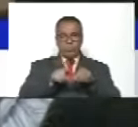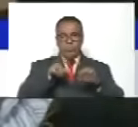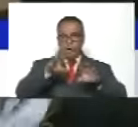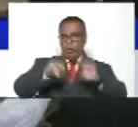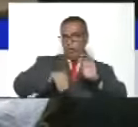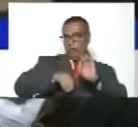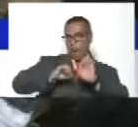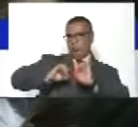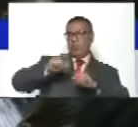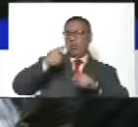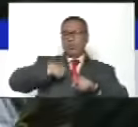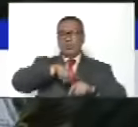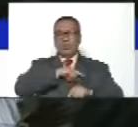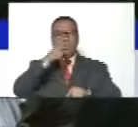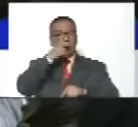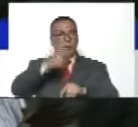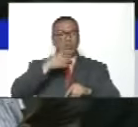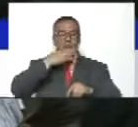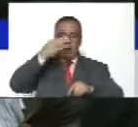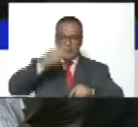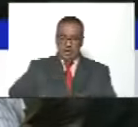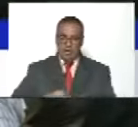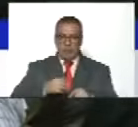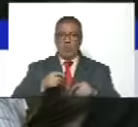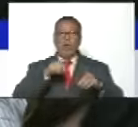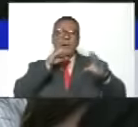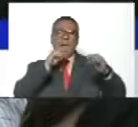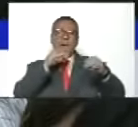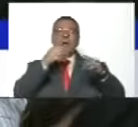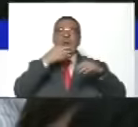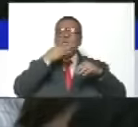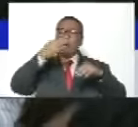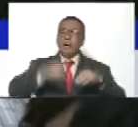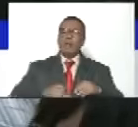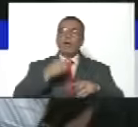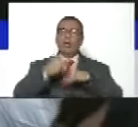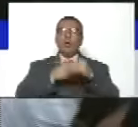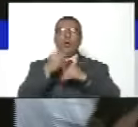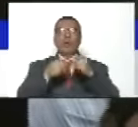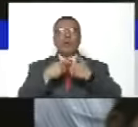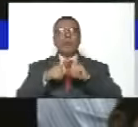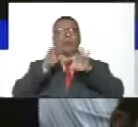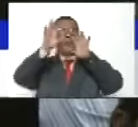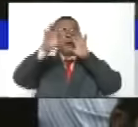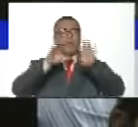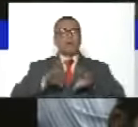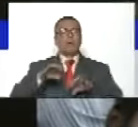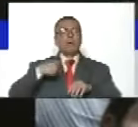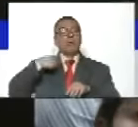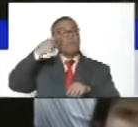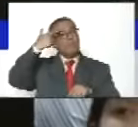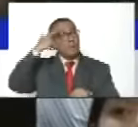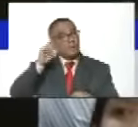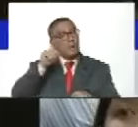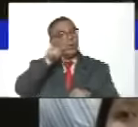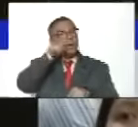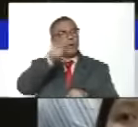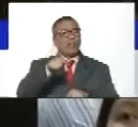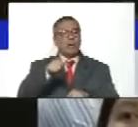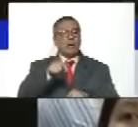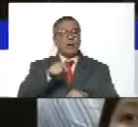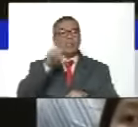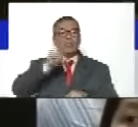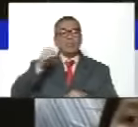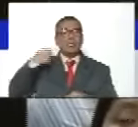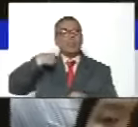que la verdad de nuestro pueblo sea contada al mundo, que sea contada en el extranjero. Sin embargo, para este algoritmo